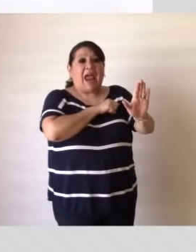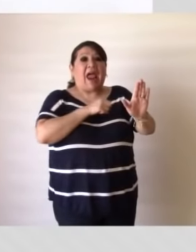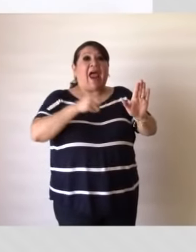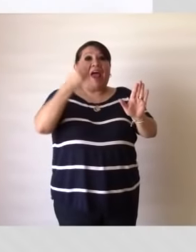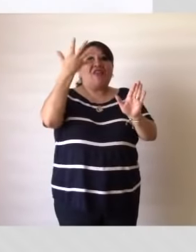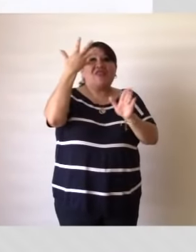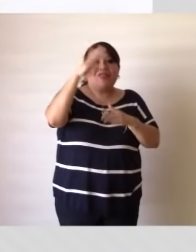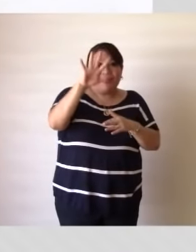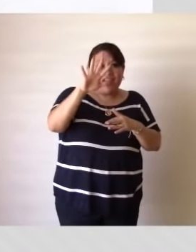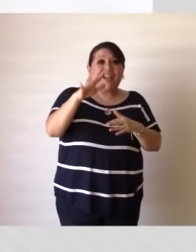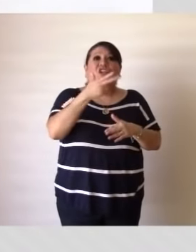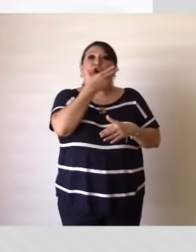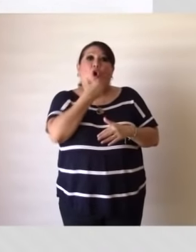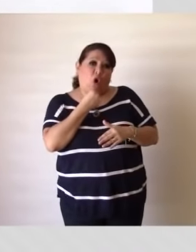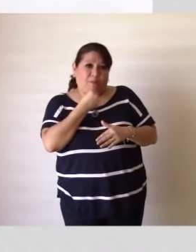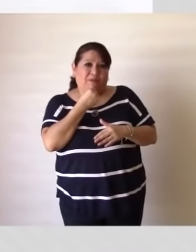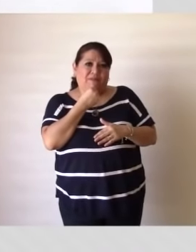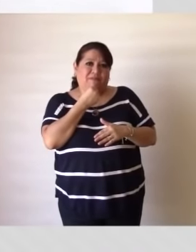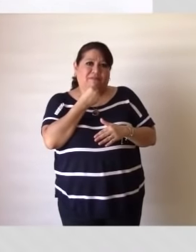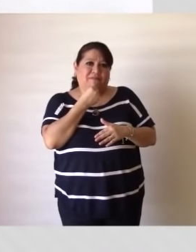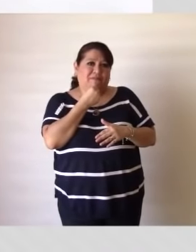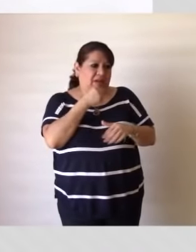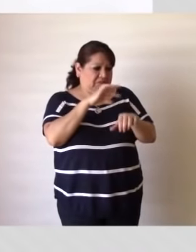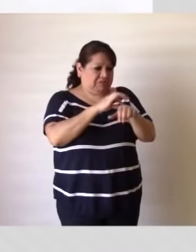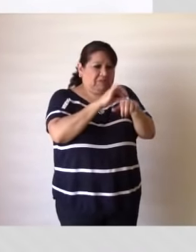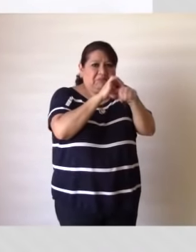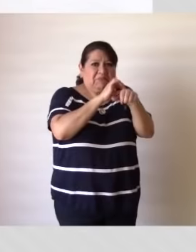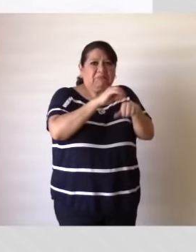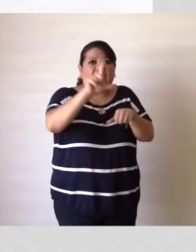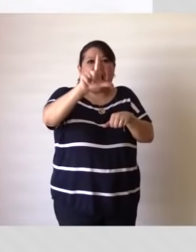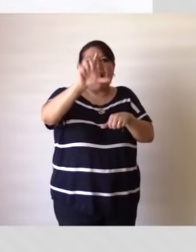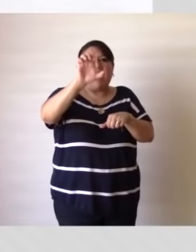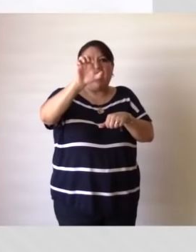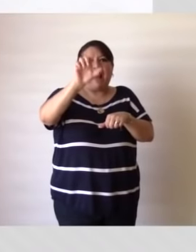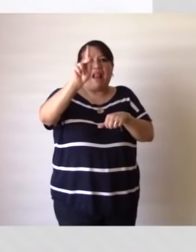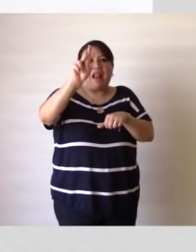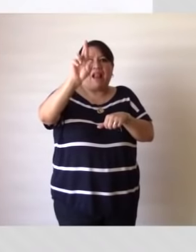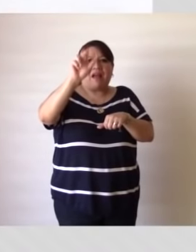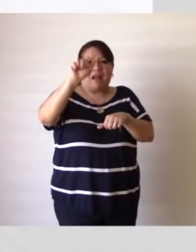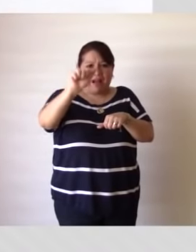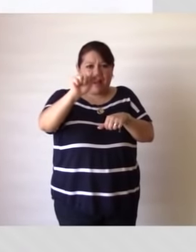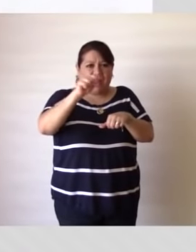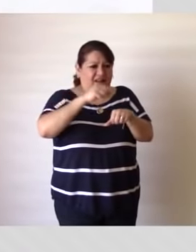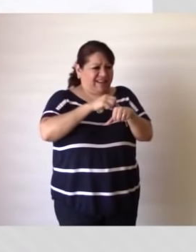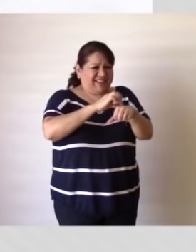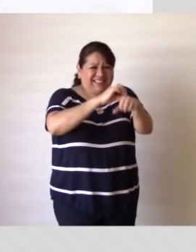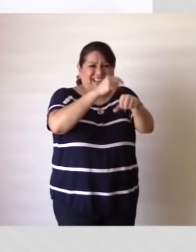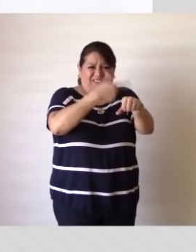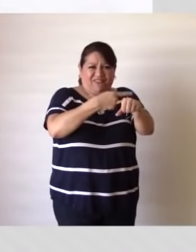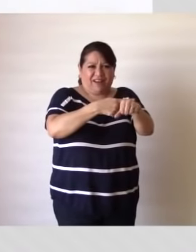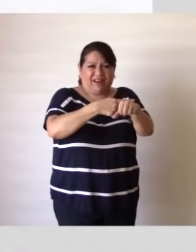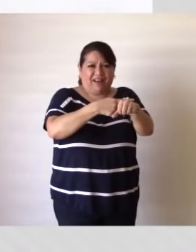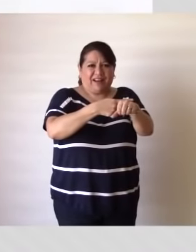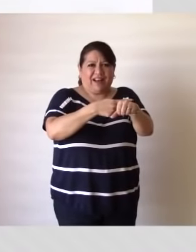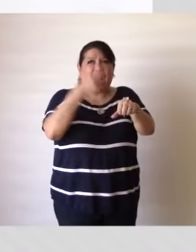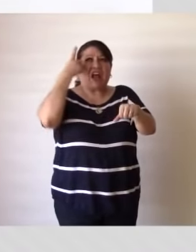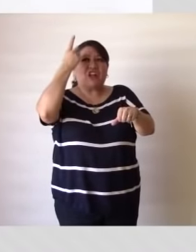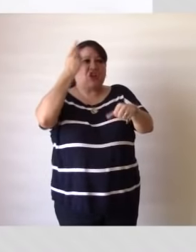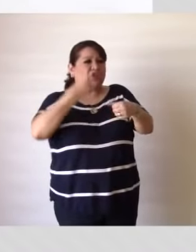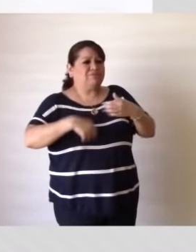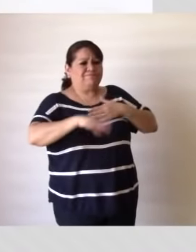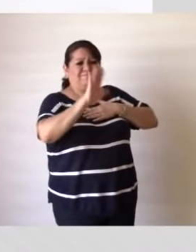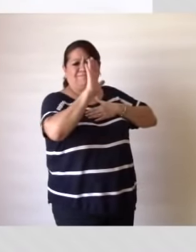jesucristo cual la reacción ante esta situación que solamente regresó uno de diez hombres que habían sido